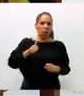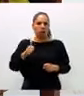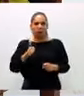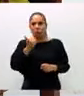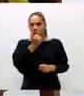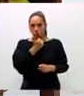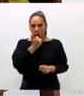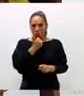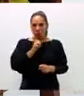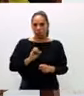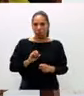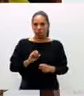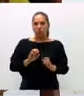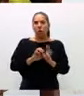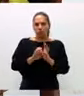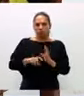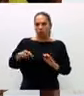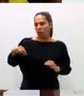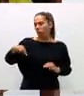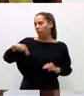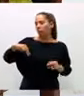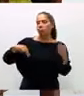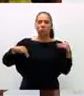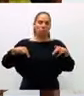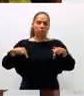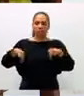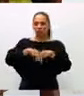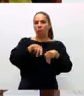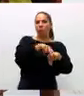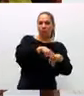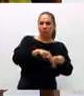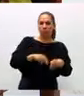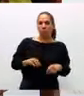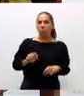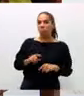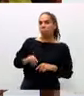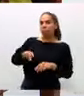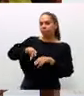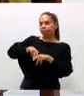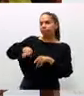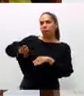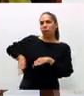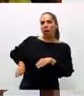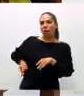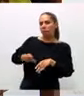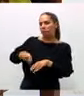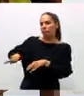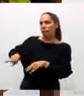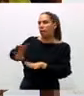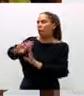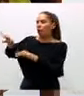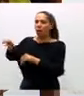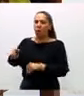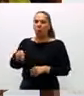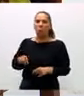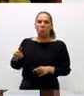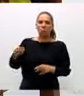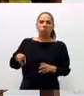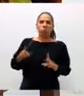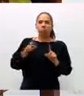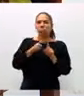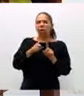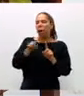pasando y le golpean, meten zancadilla o violencia verbal, burlas,